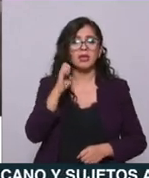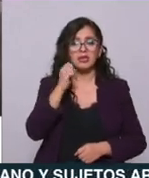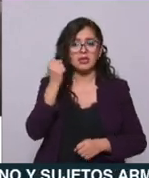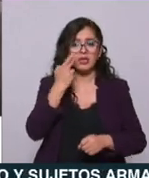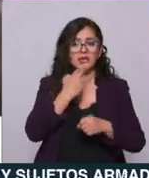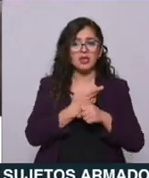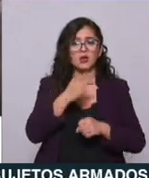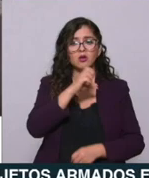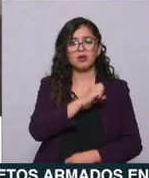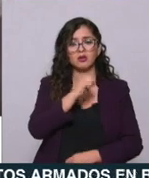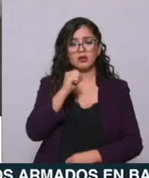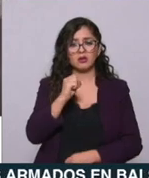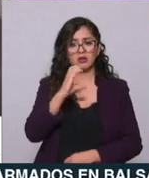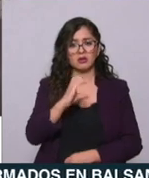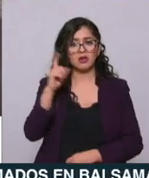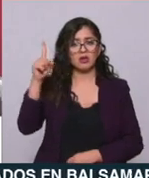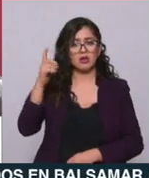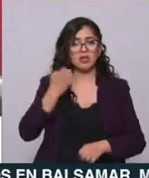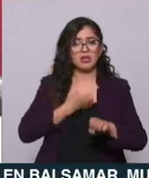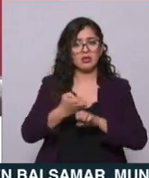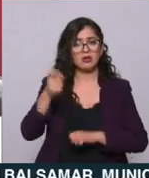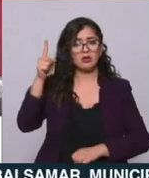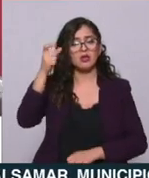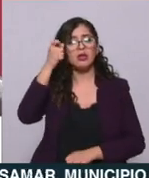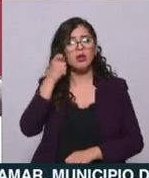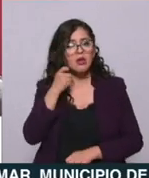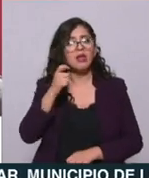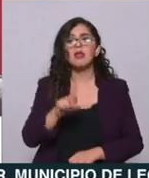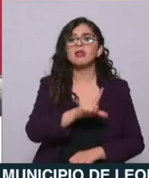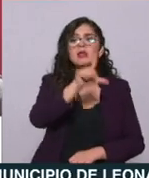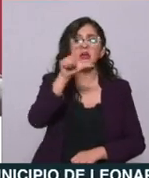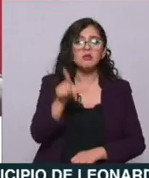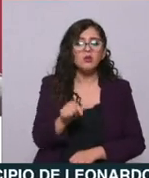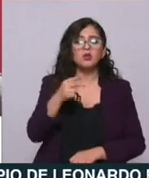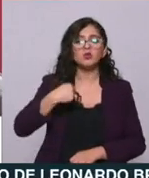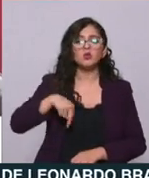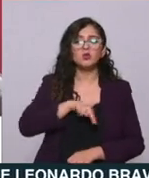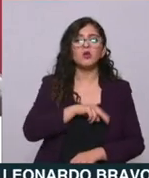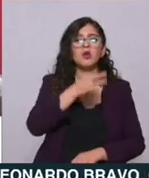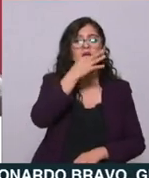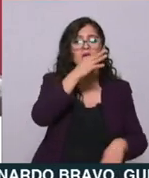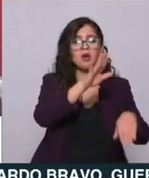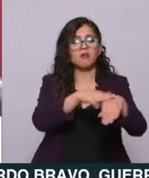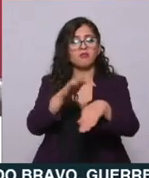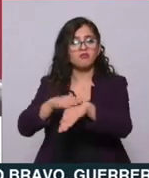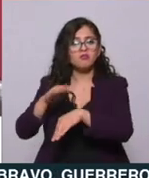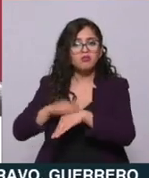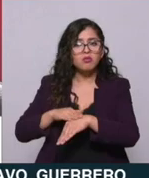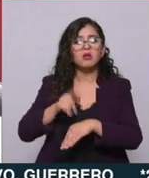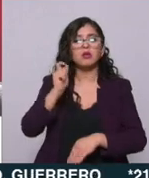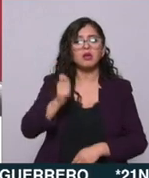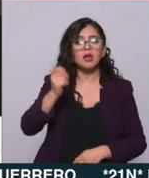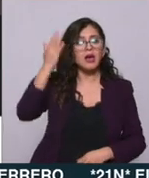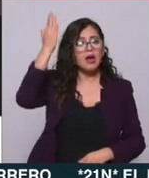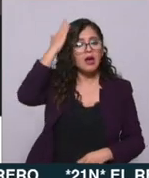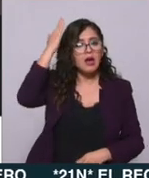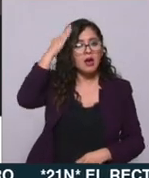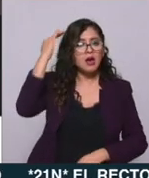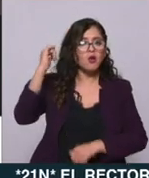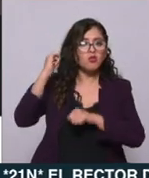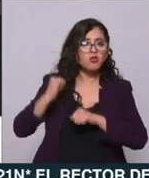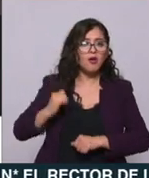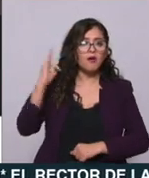Estado Guerrero, e inmediatamente estaremos convocando a las autoridades e